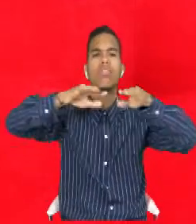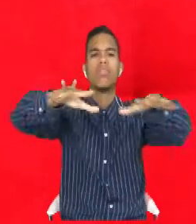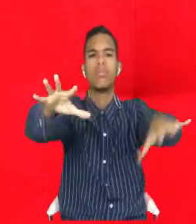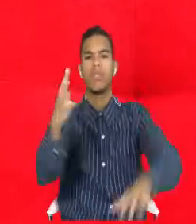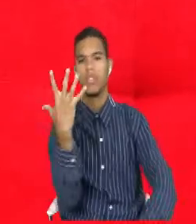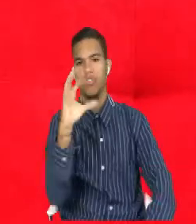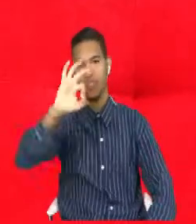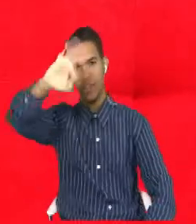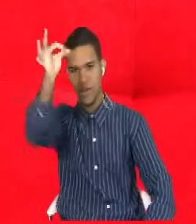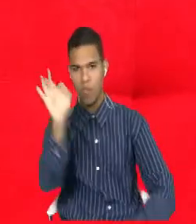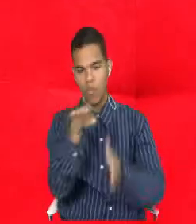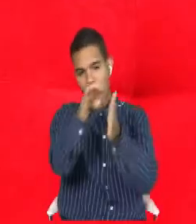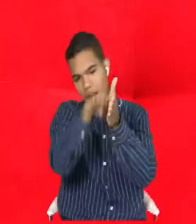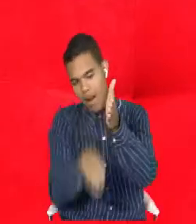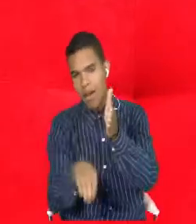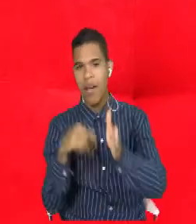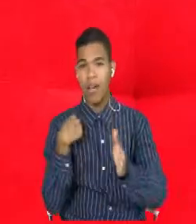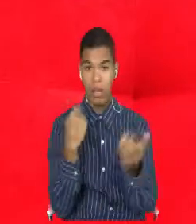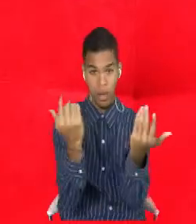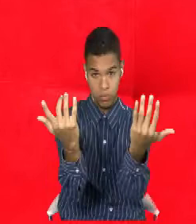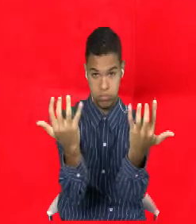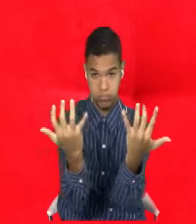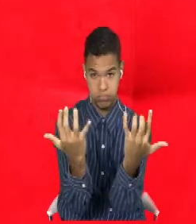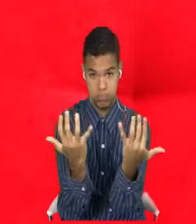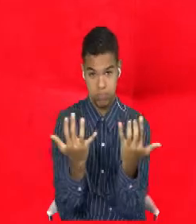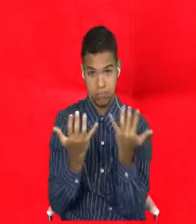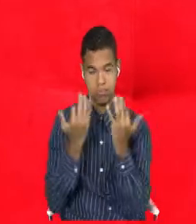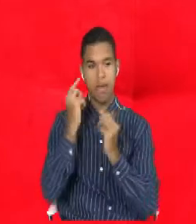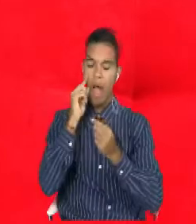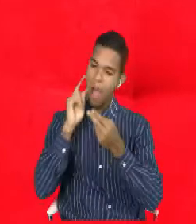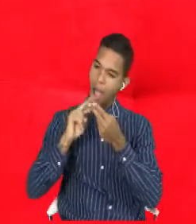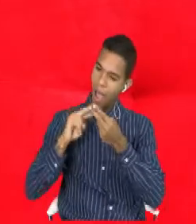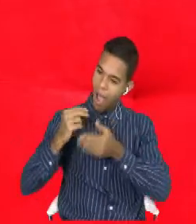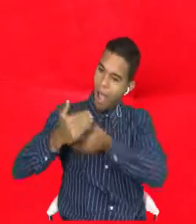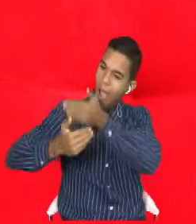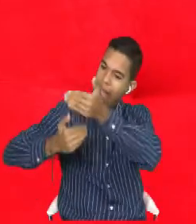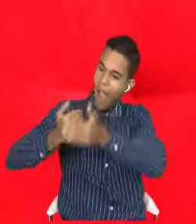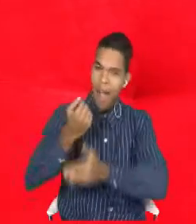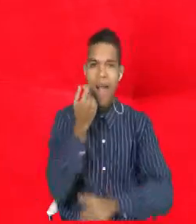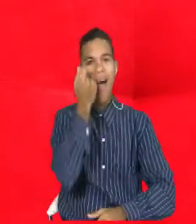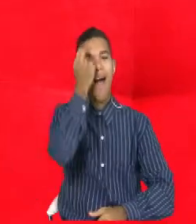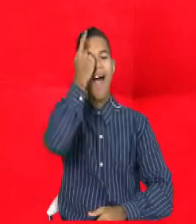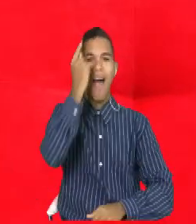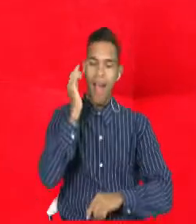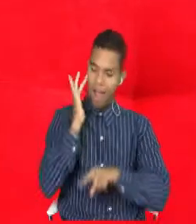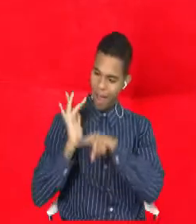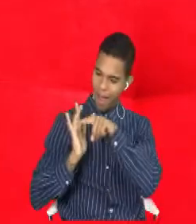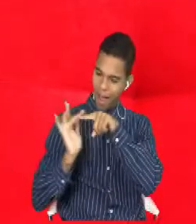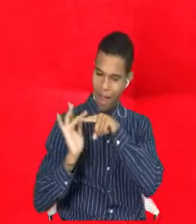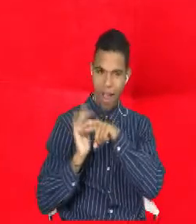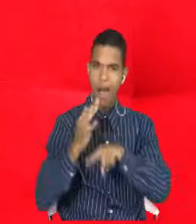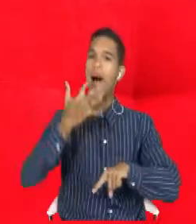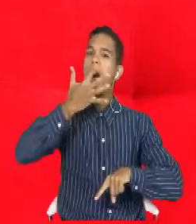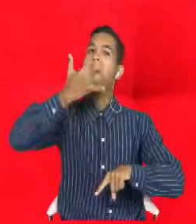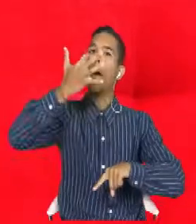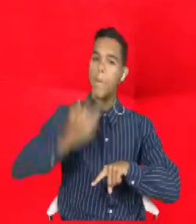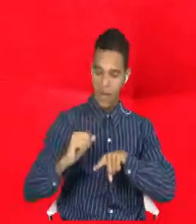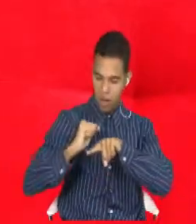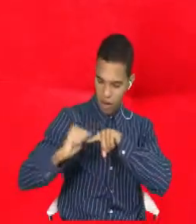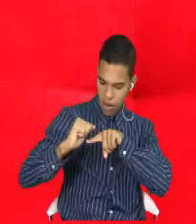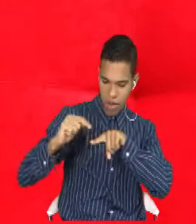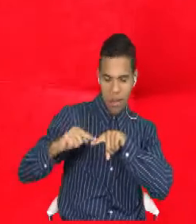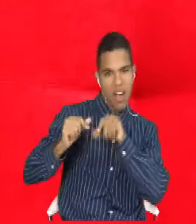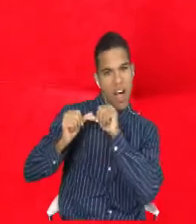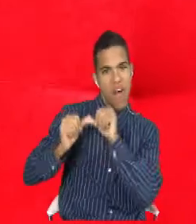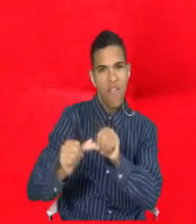servicios para que las personas fueran, los conocieran y pues obviamente tuviesen como la interacción con nuestras